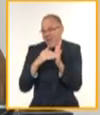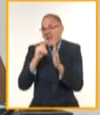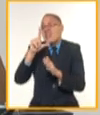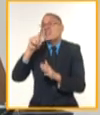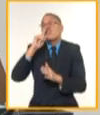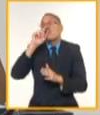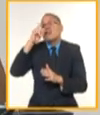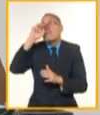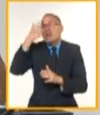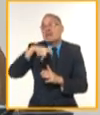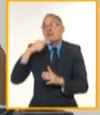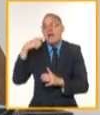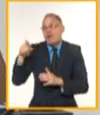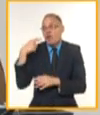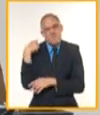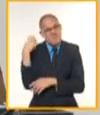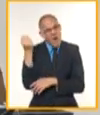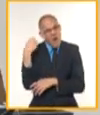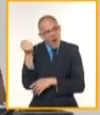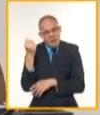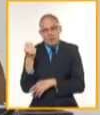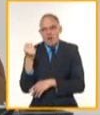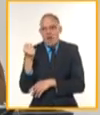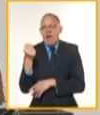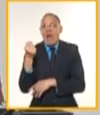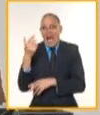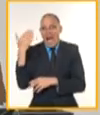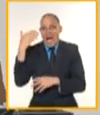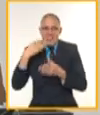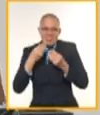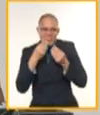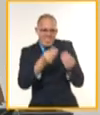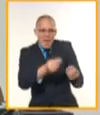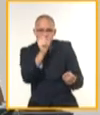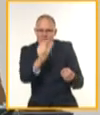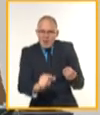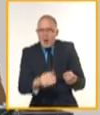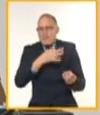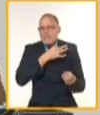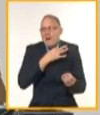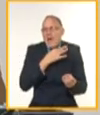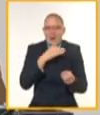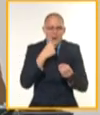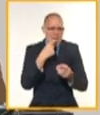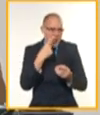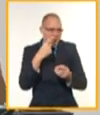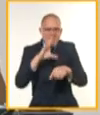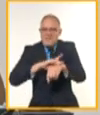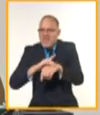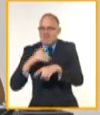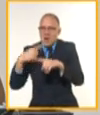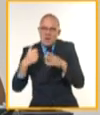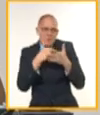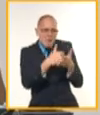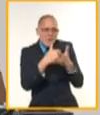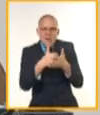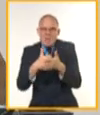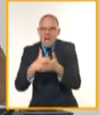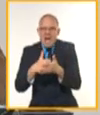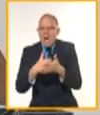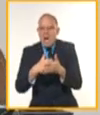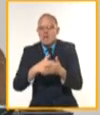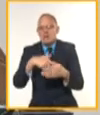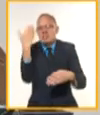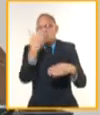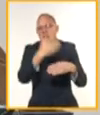de el propio Reino Unido parte del presupuesto destinado a partidas sociales,